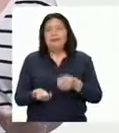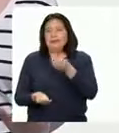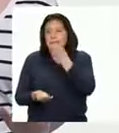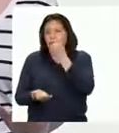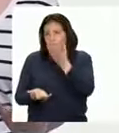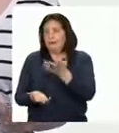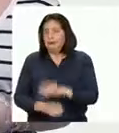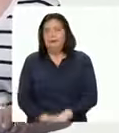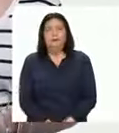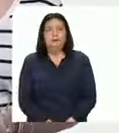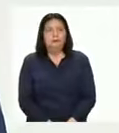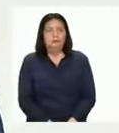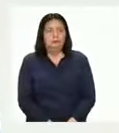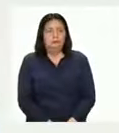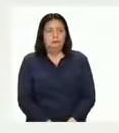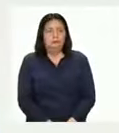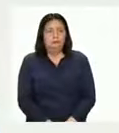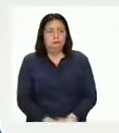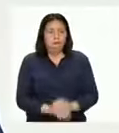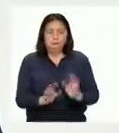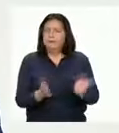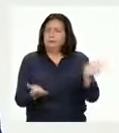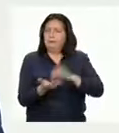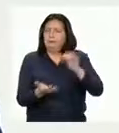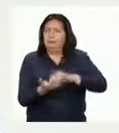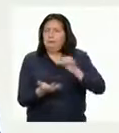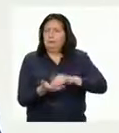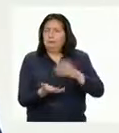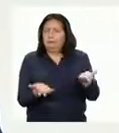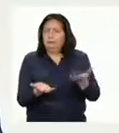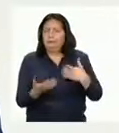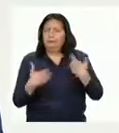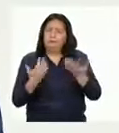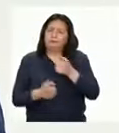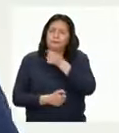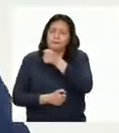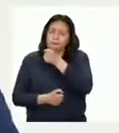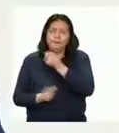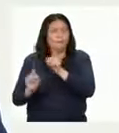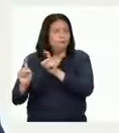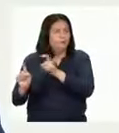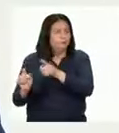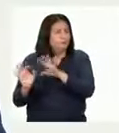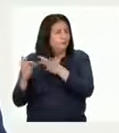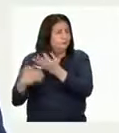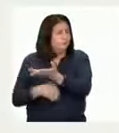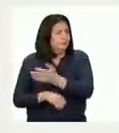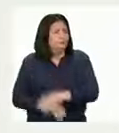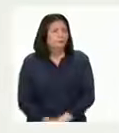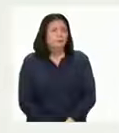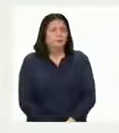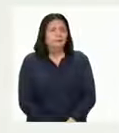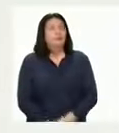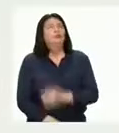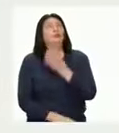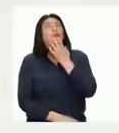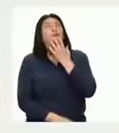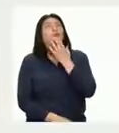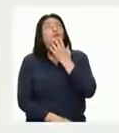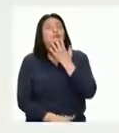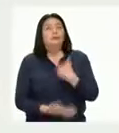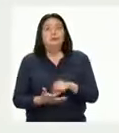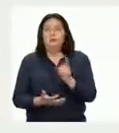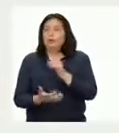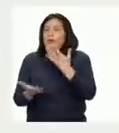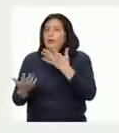comidas tradicionales. ¿Sobre qué otros temas podemos entrevistar a nuestros familiares? Uy,